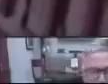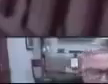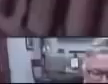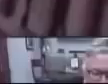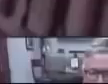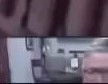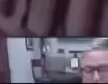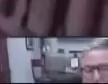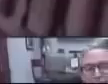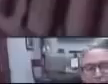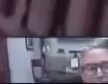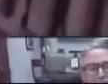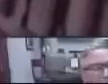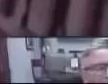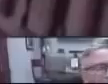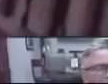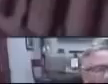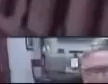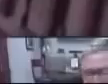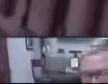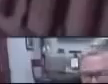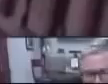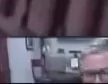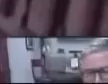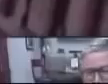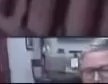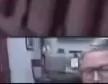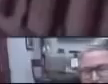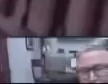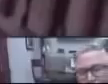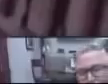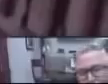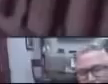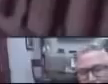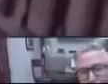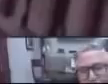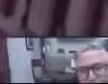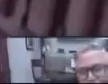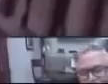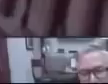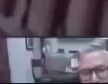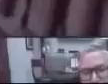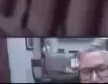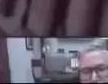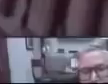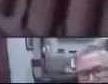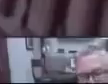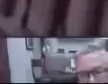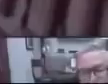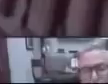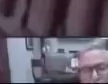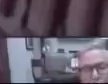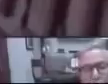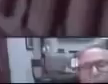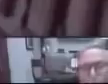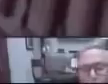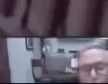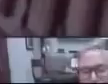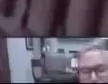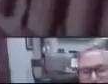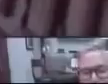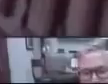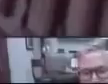pie en una iglesia evangélica que nos avientan hasta piedras entonces para ser inteligentes decidimos el no participar